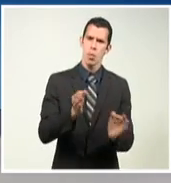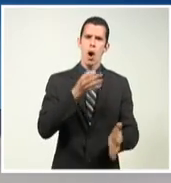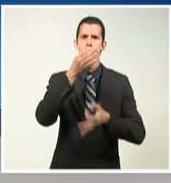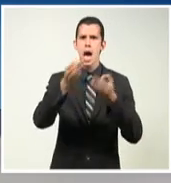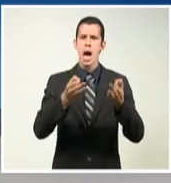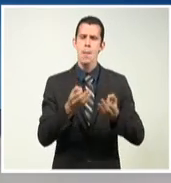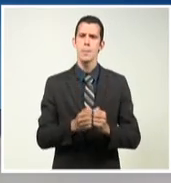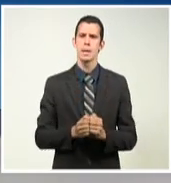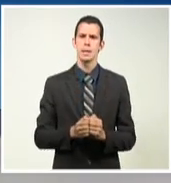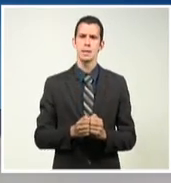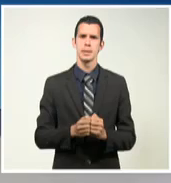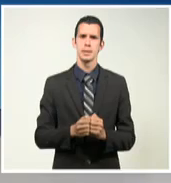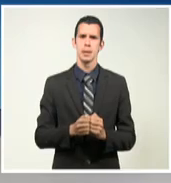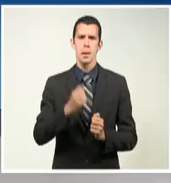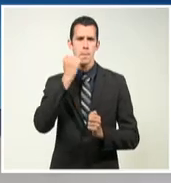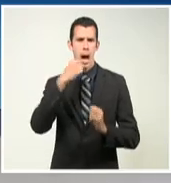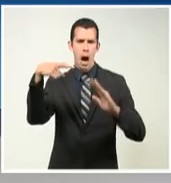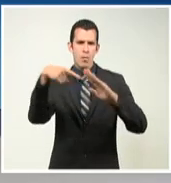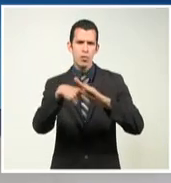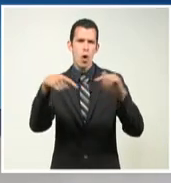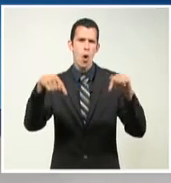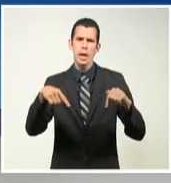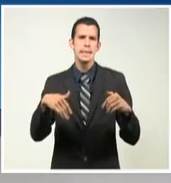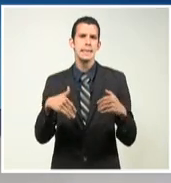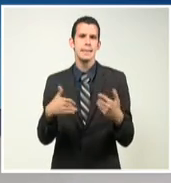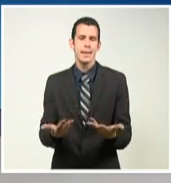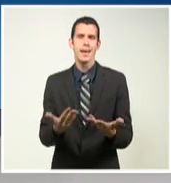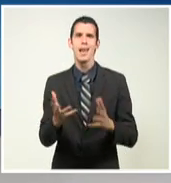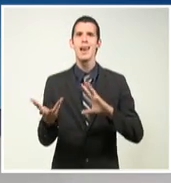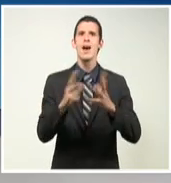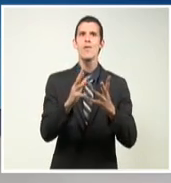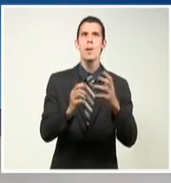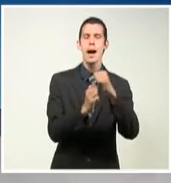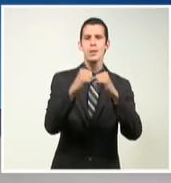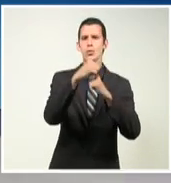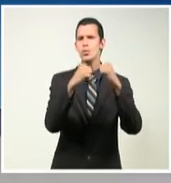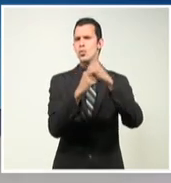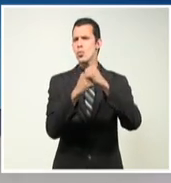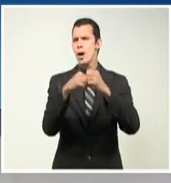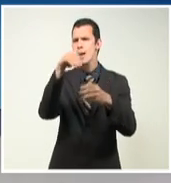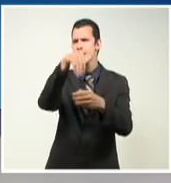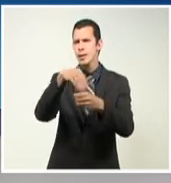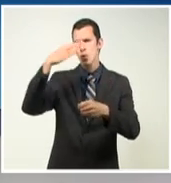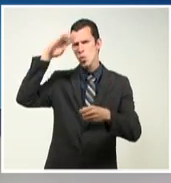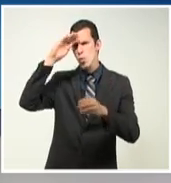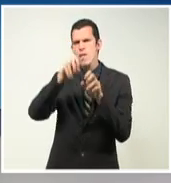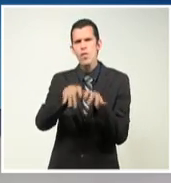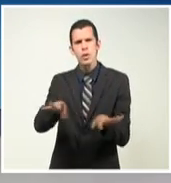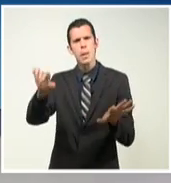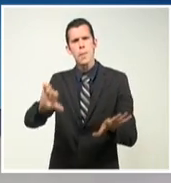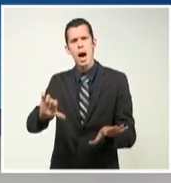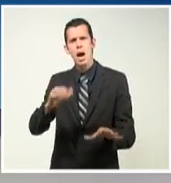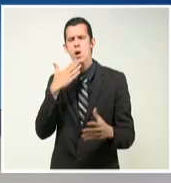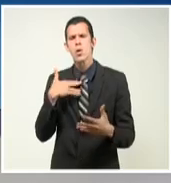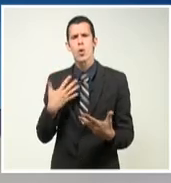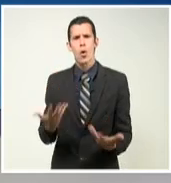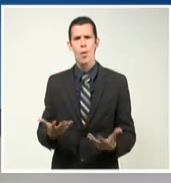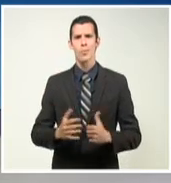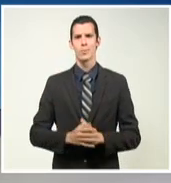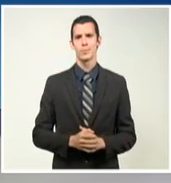con mucho más detalle, cómo ha quedado esa articulación en Cuba. Cómo ha quedado a través de personas que